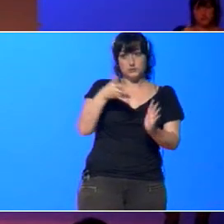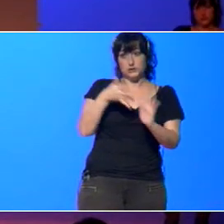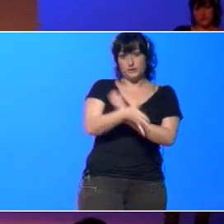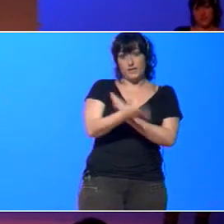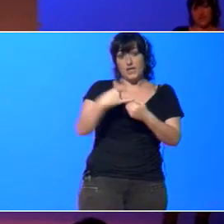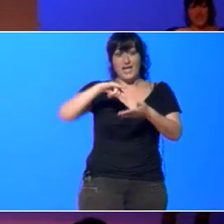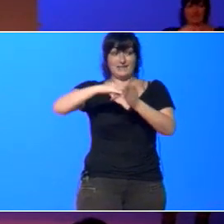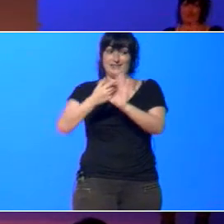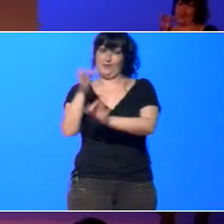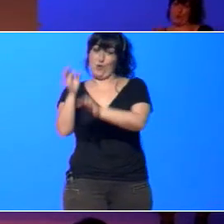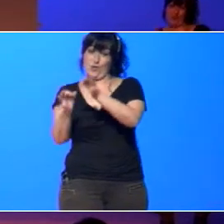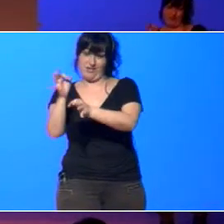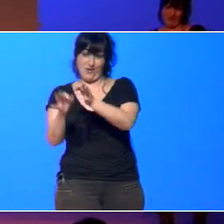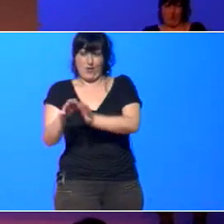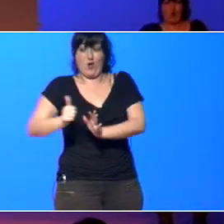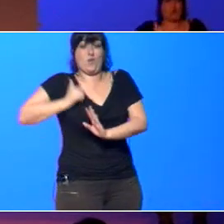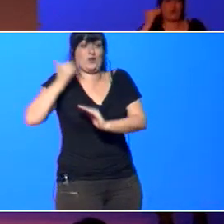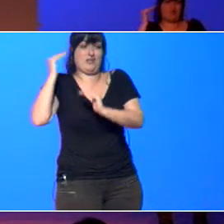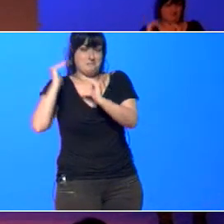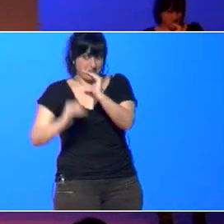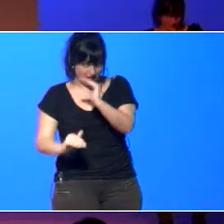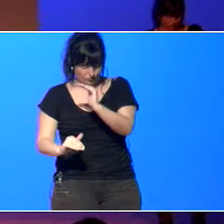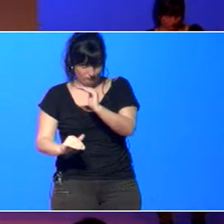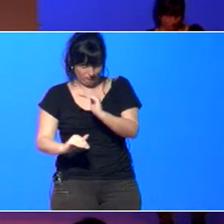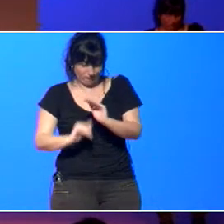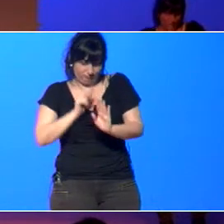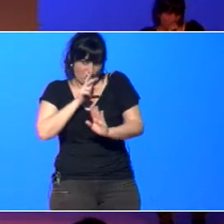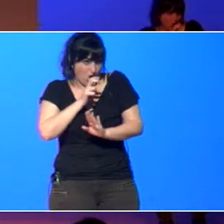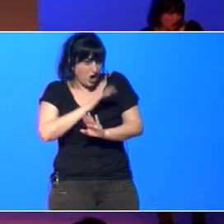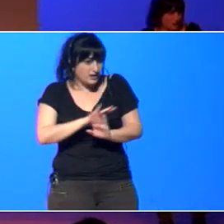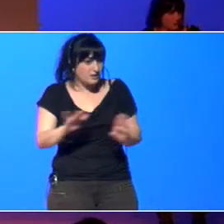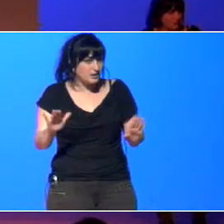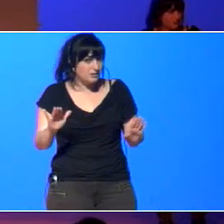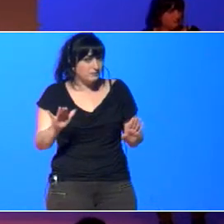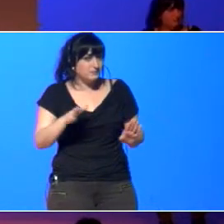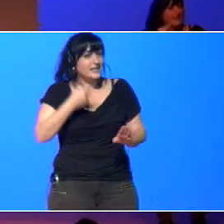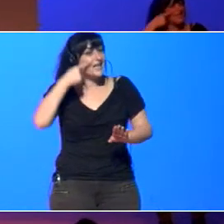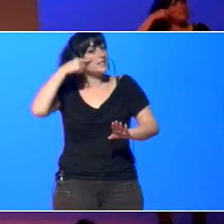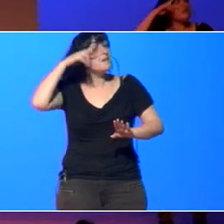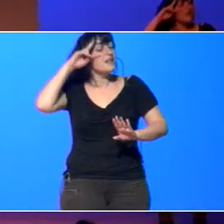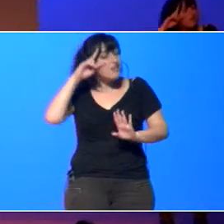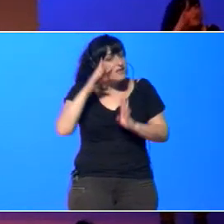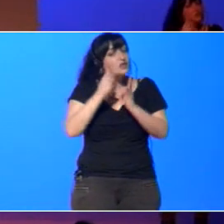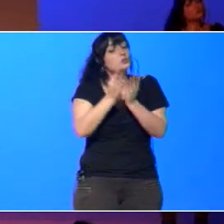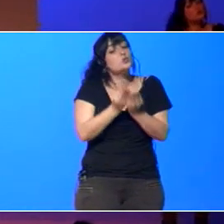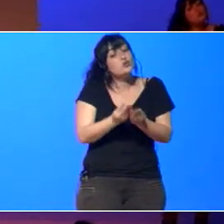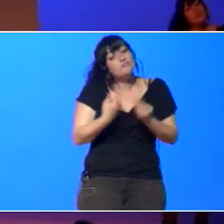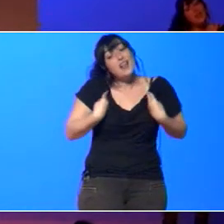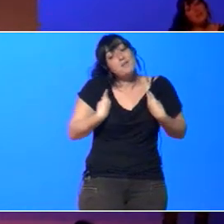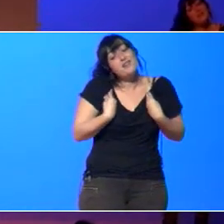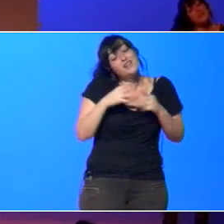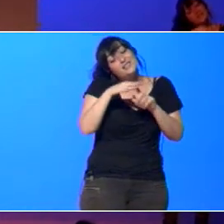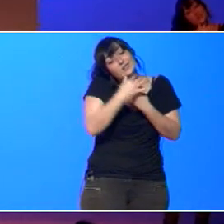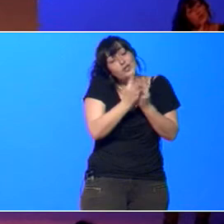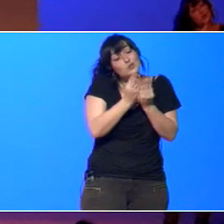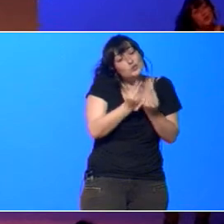sistema jurídico ordinario. Terrible, trágico. Experiencias amortiguadas de la vida. Y eso es